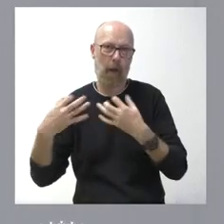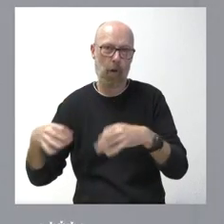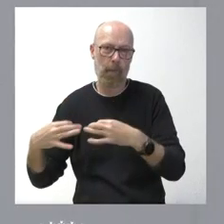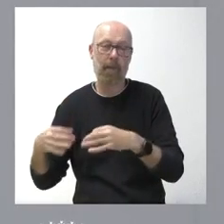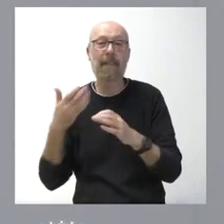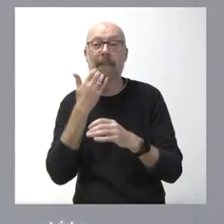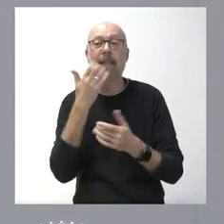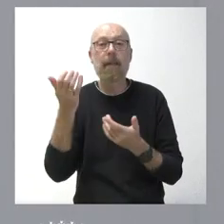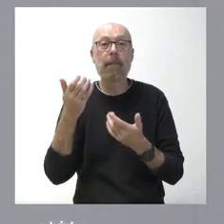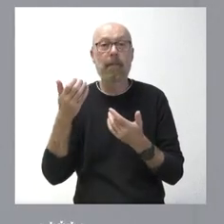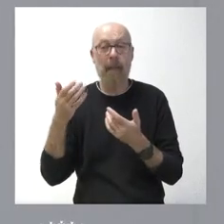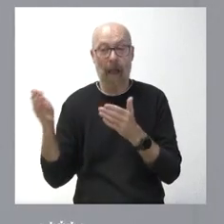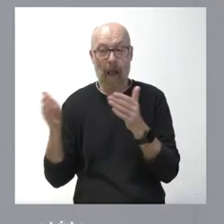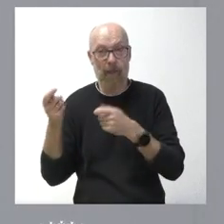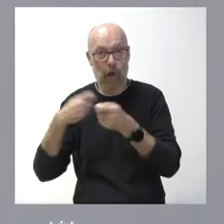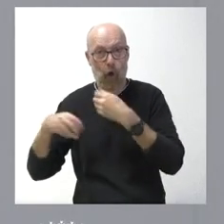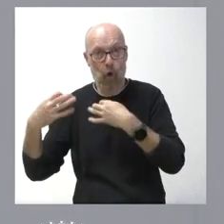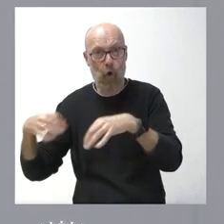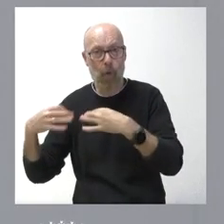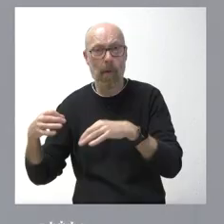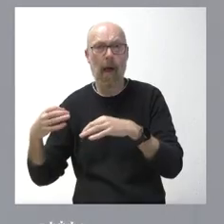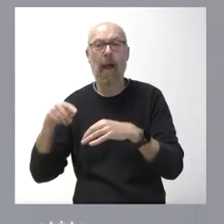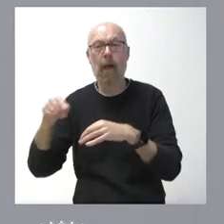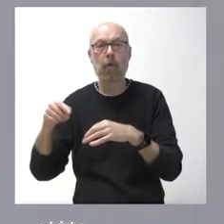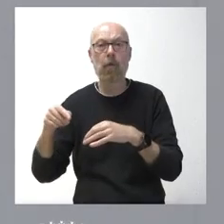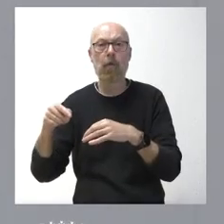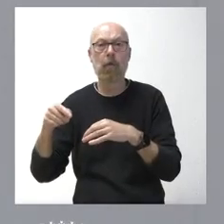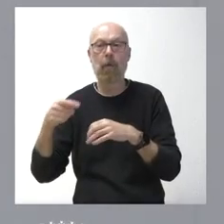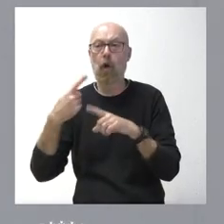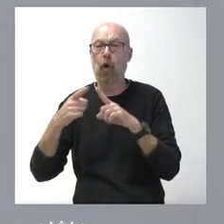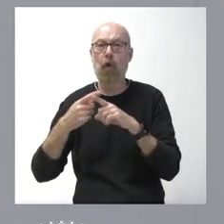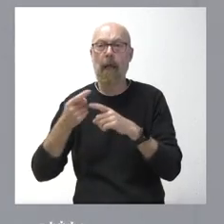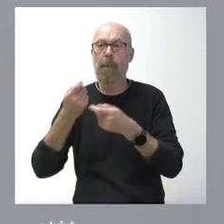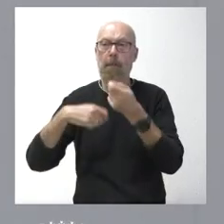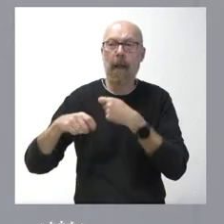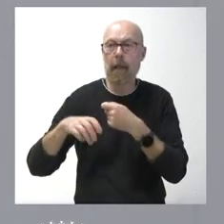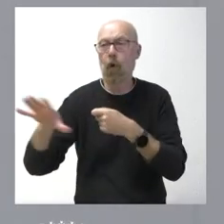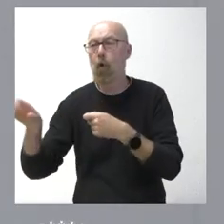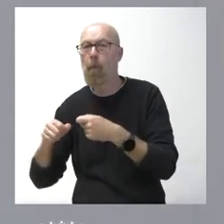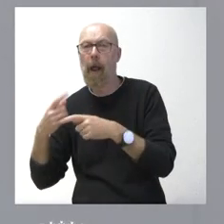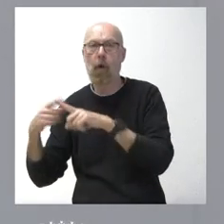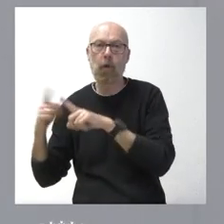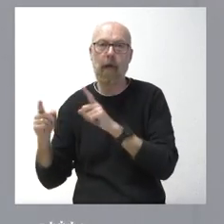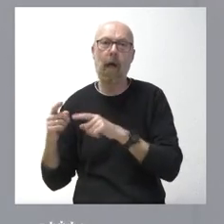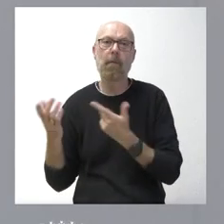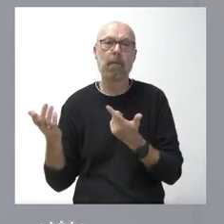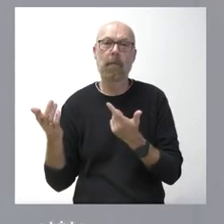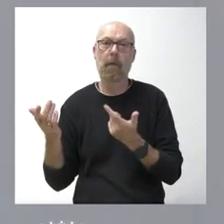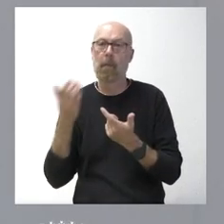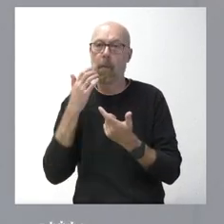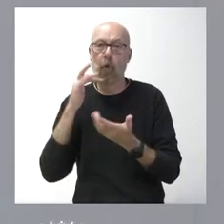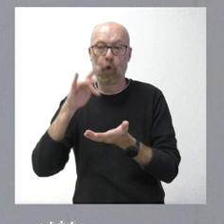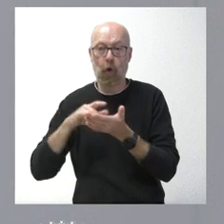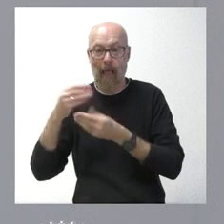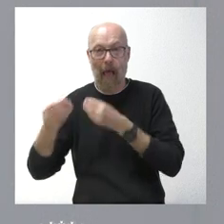minorista se produce la transición y la transacción de ese bien en el caso de un bien concreto en la comunidad Autónoma donde la